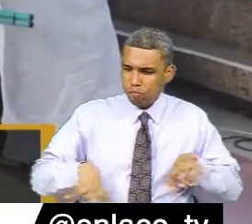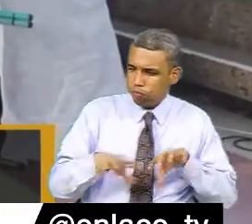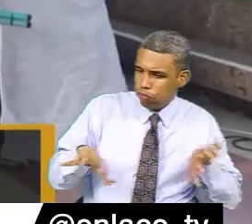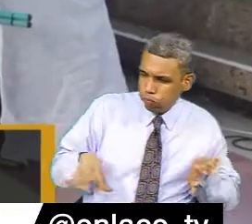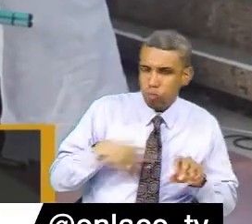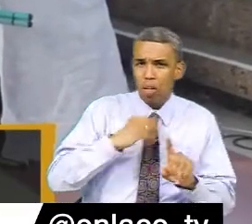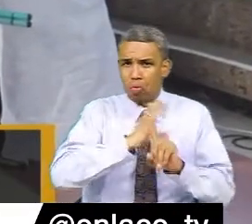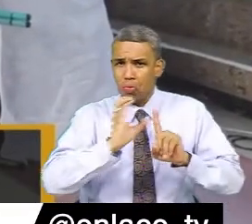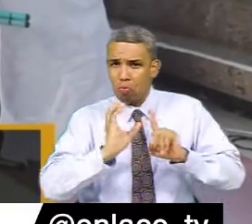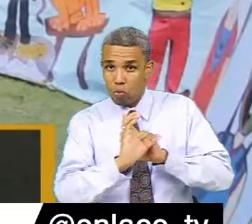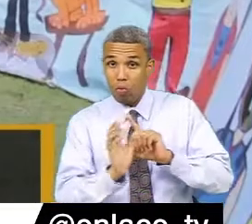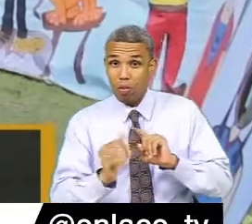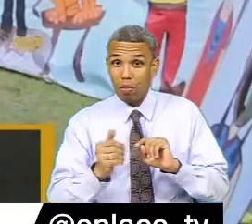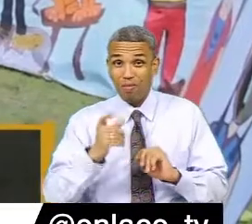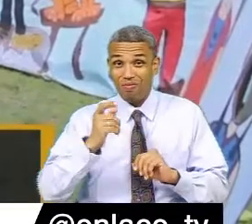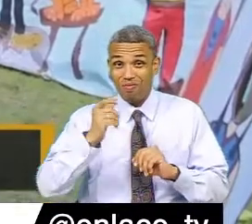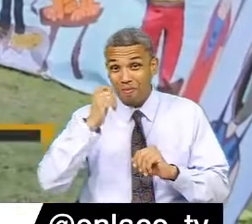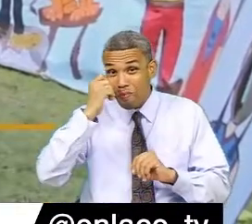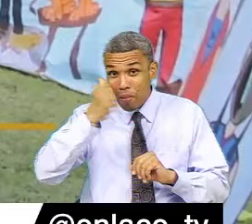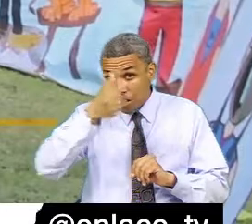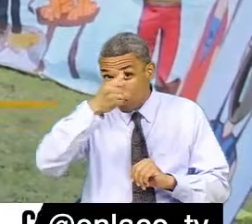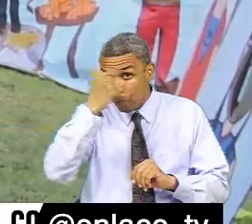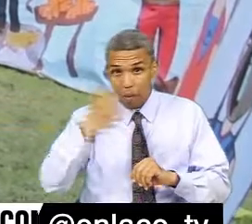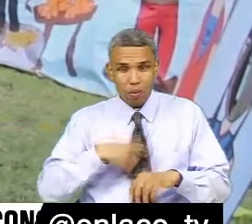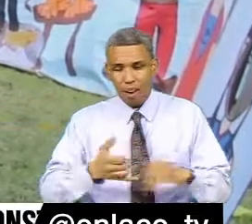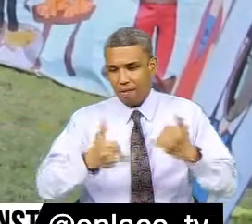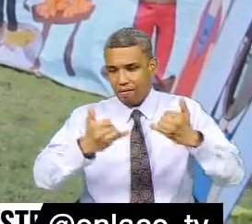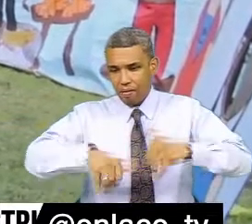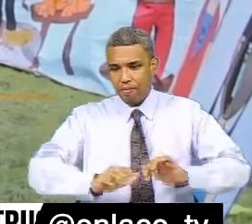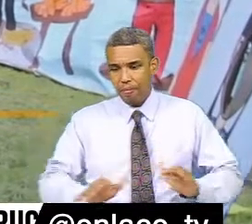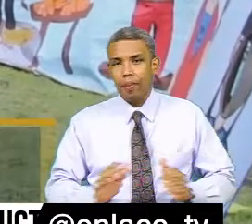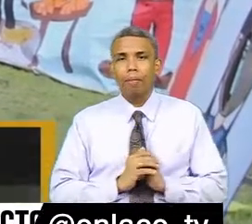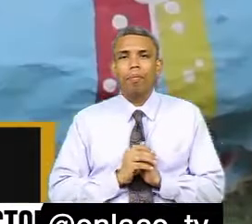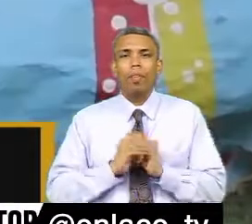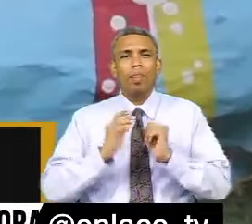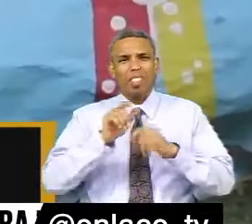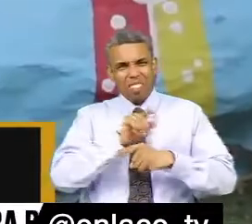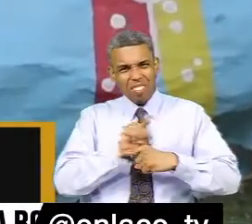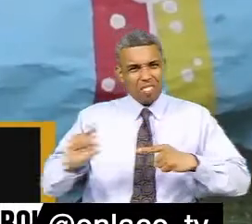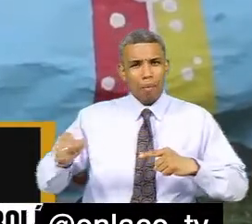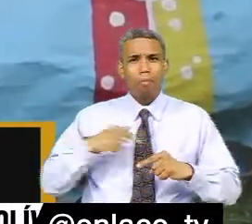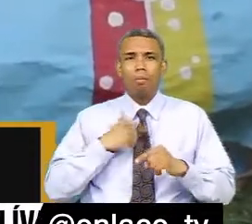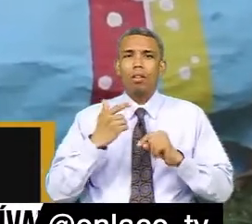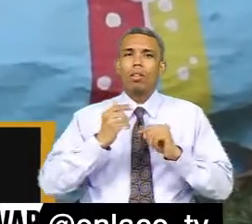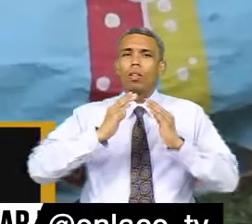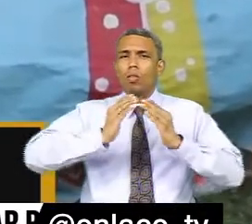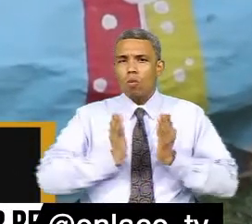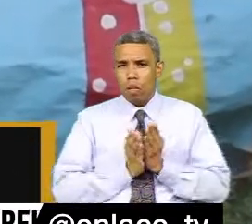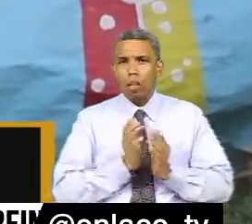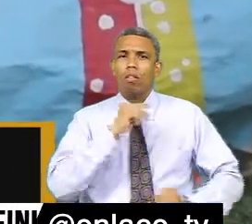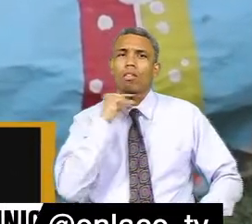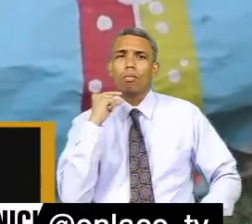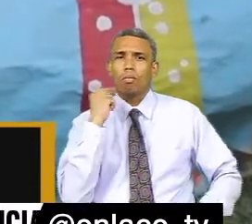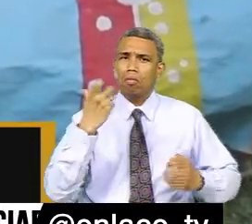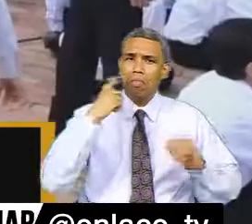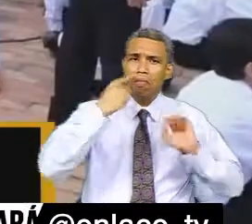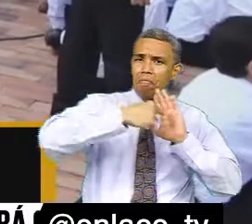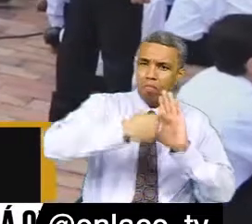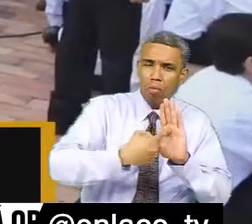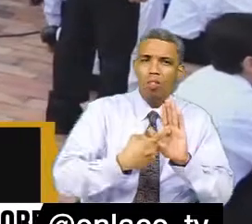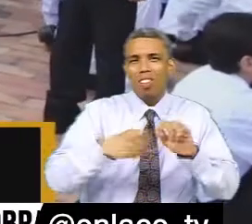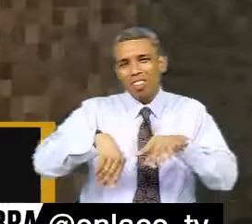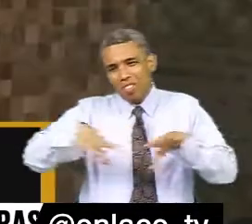genera paz. Eso es lo que por estos días ha demostrado el Colegio Seminario San Pedro Claver por medio de cada una de sus actividades lúdicas, deportivas